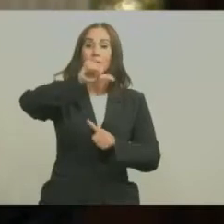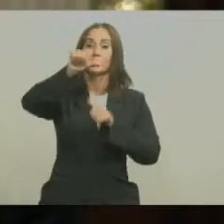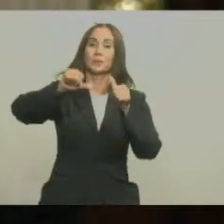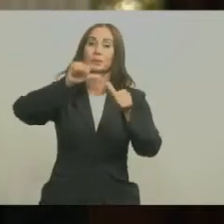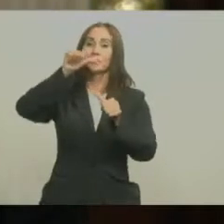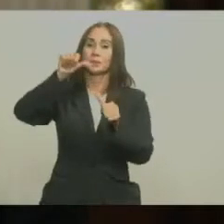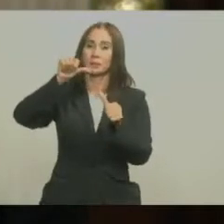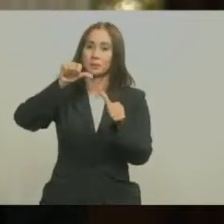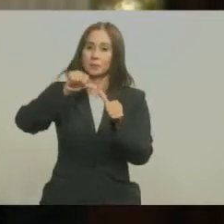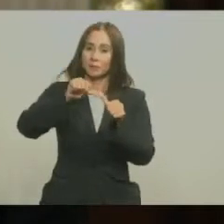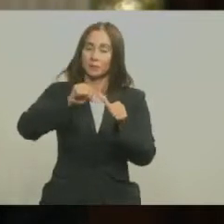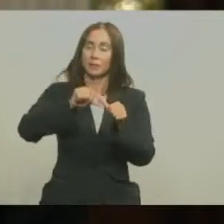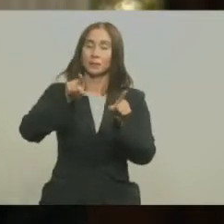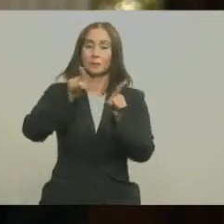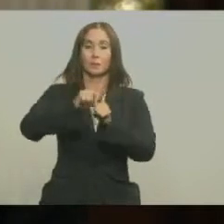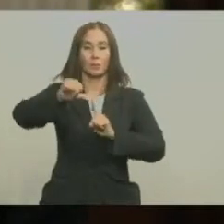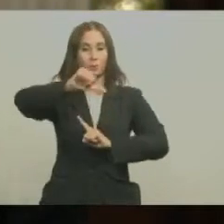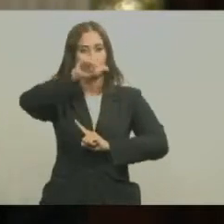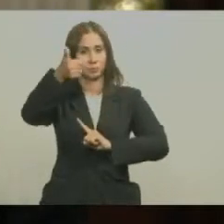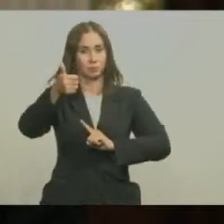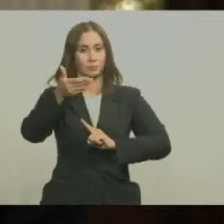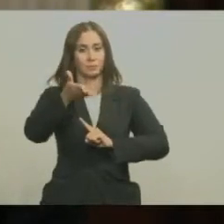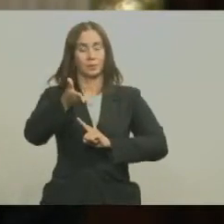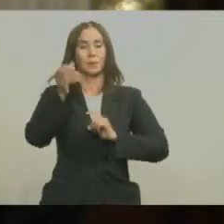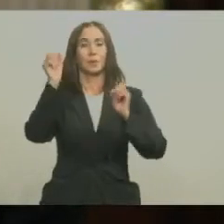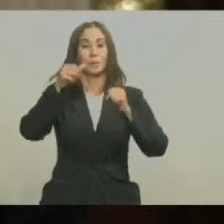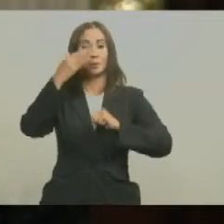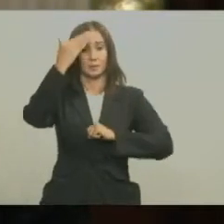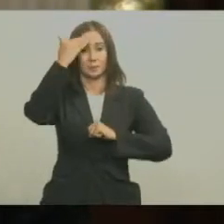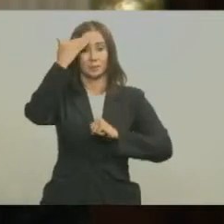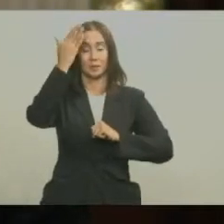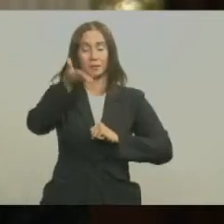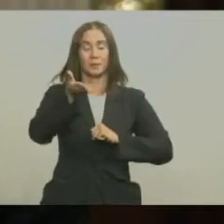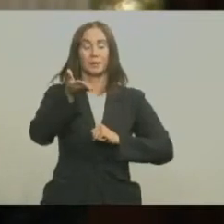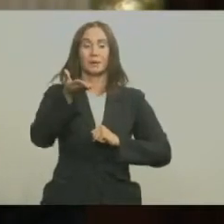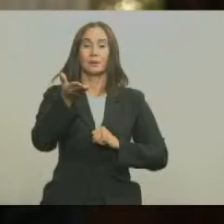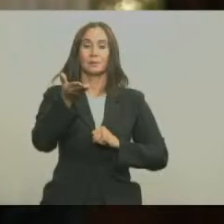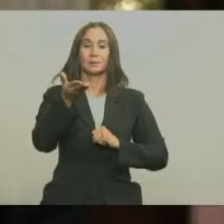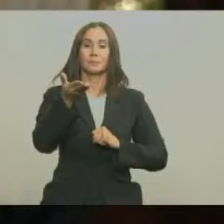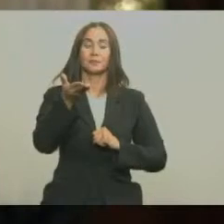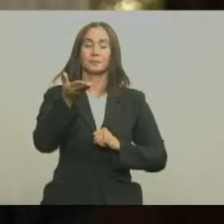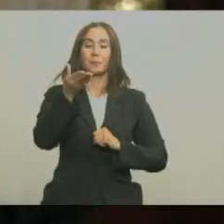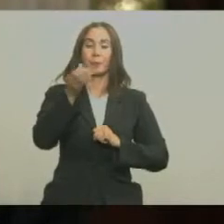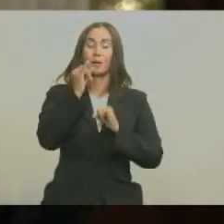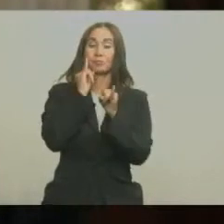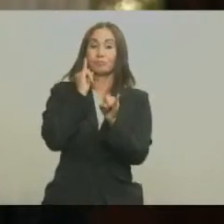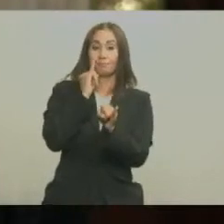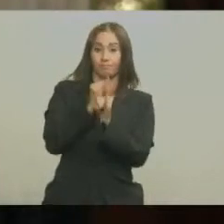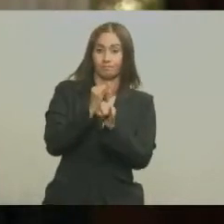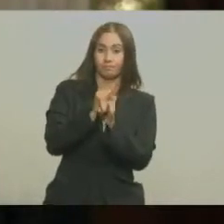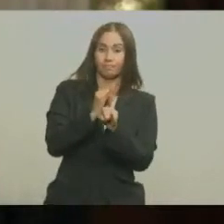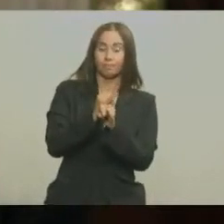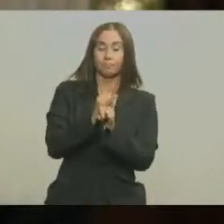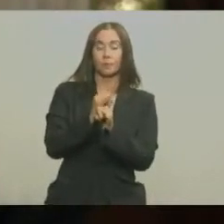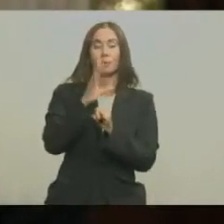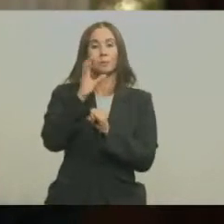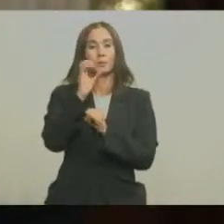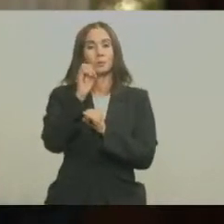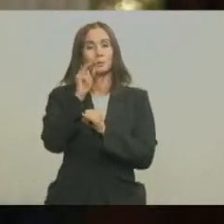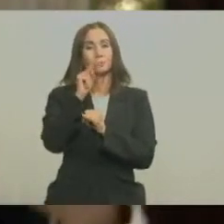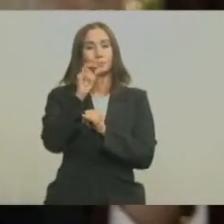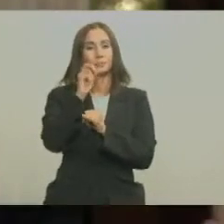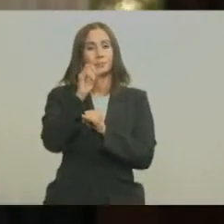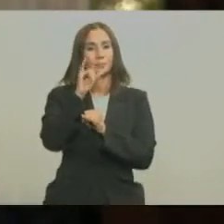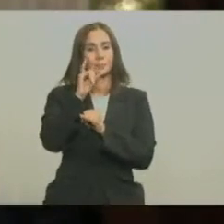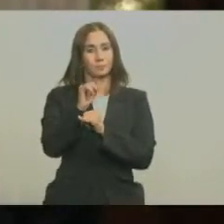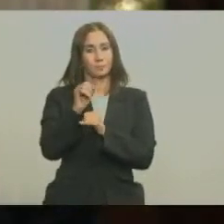otros casos donde hay una alta incidencia, usted puede estar seguro que las instituciones, como es el caso de CONANI, el Ministerio de la